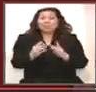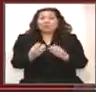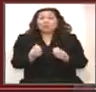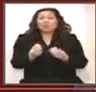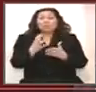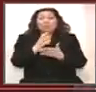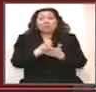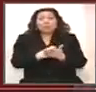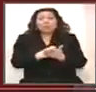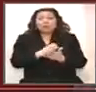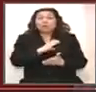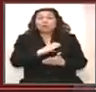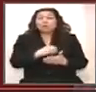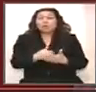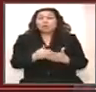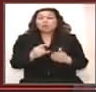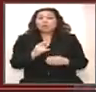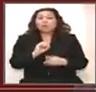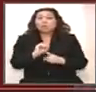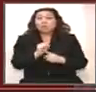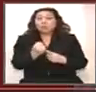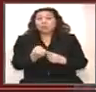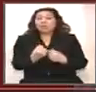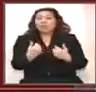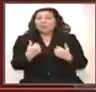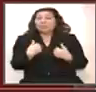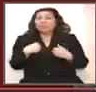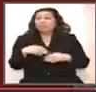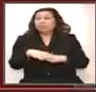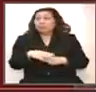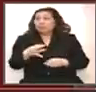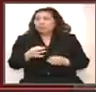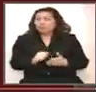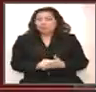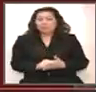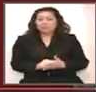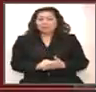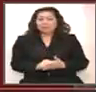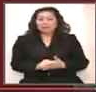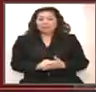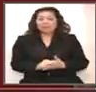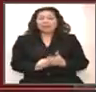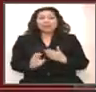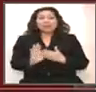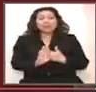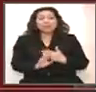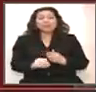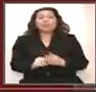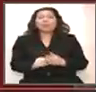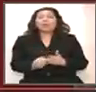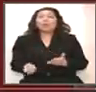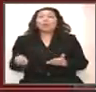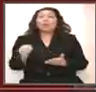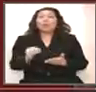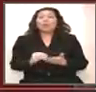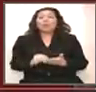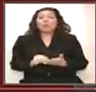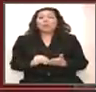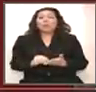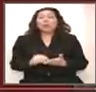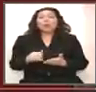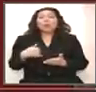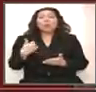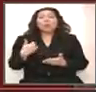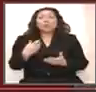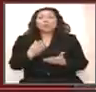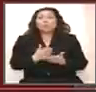la reducción de conductas antisociales, el tener una administración de justicia eficaz, garantizar la resocialización del